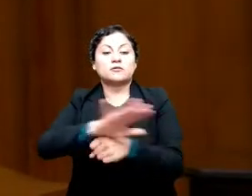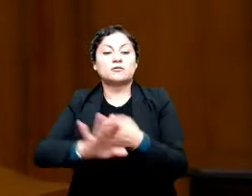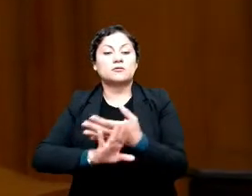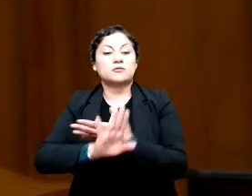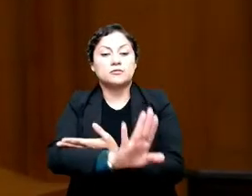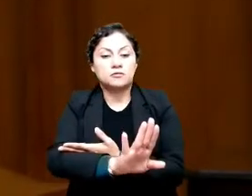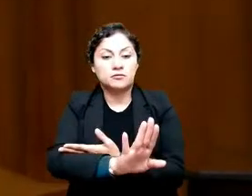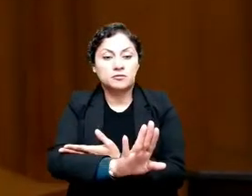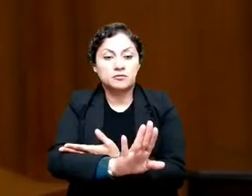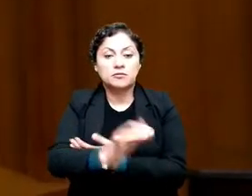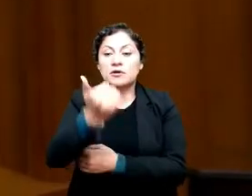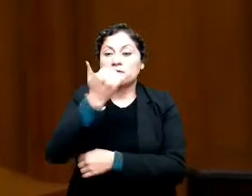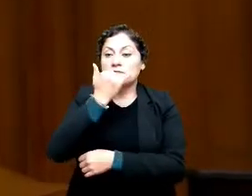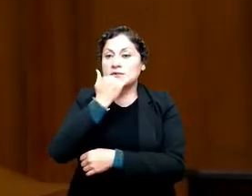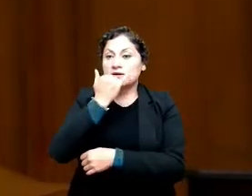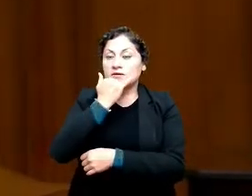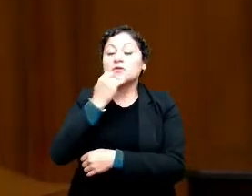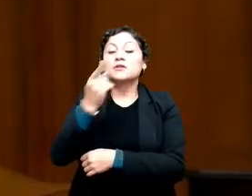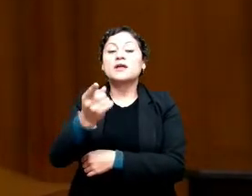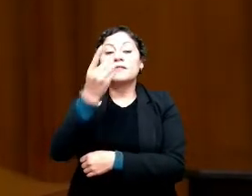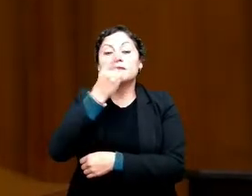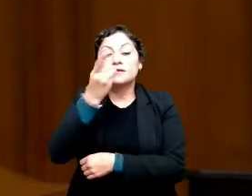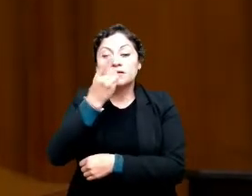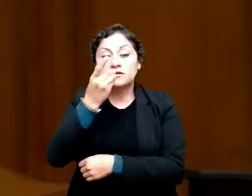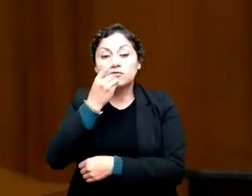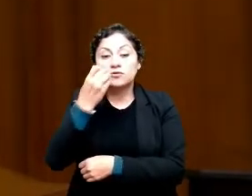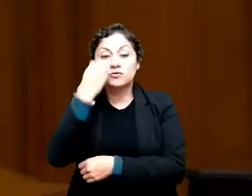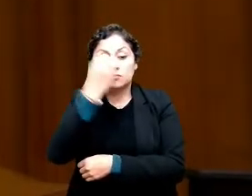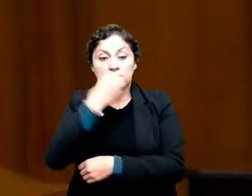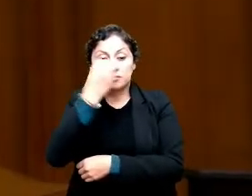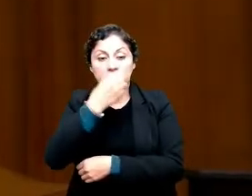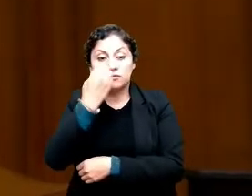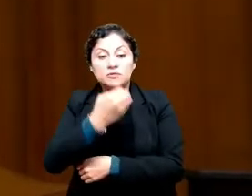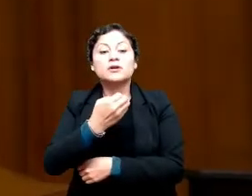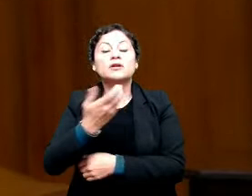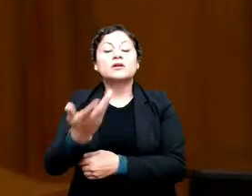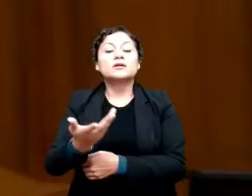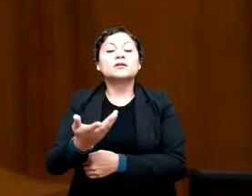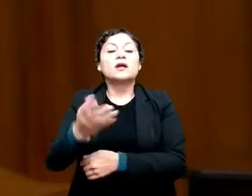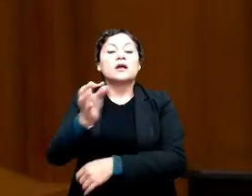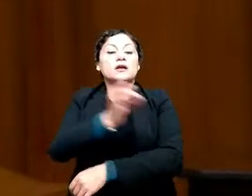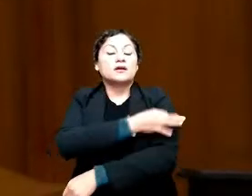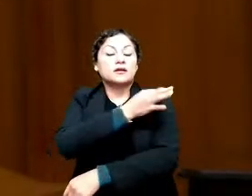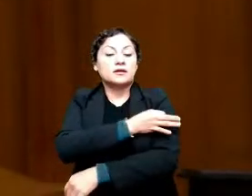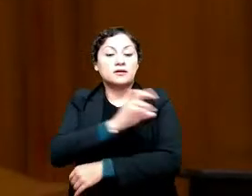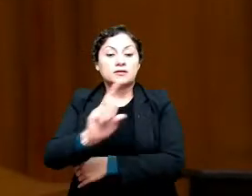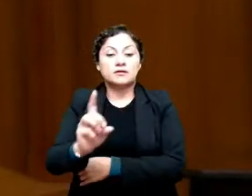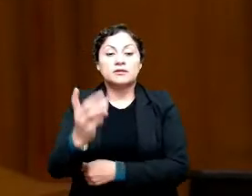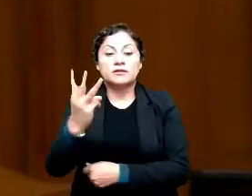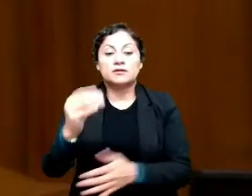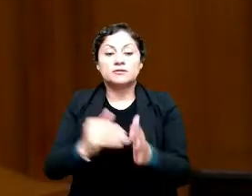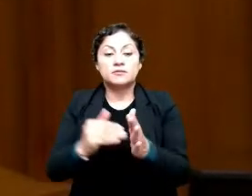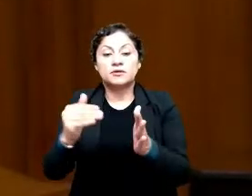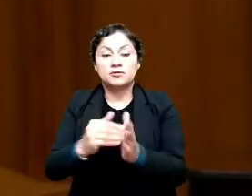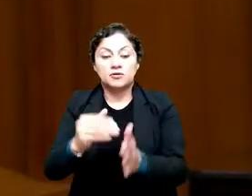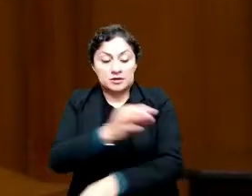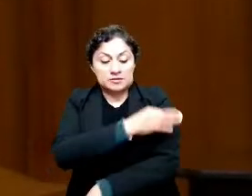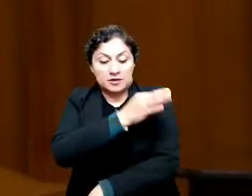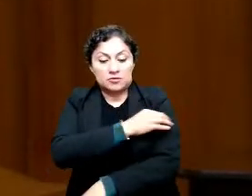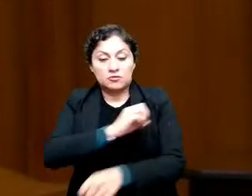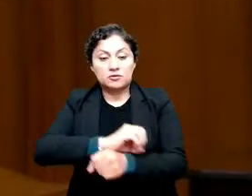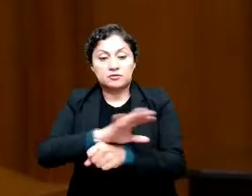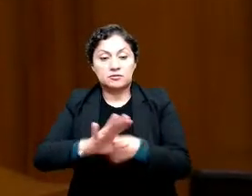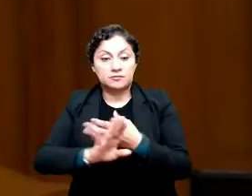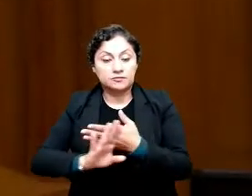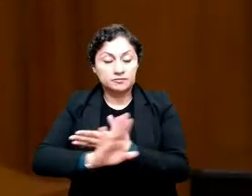Perdón, de desayunos escolares. La aplicación de 33 millones de vacunas COVID. Recuperación de